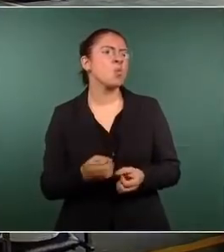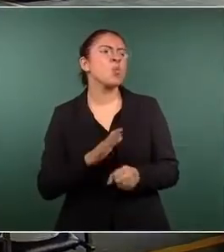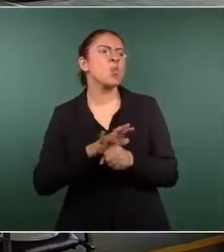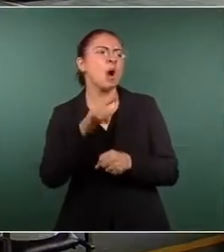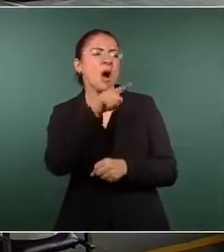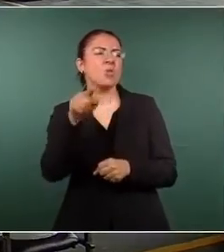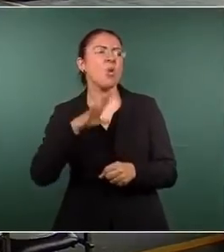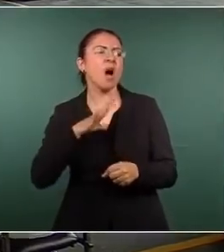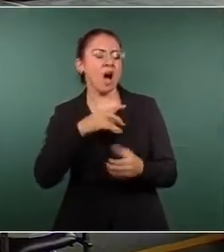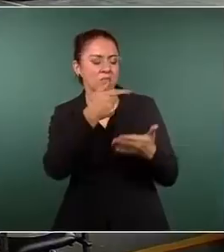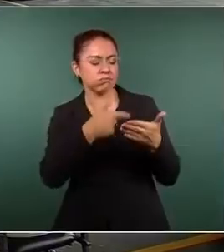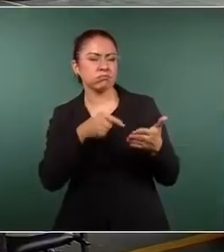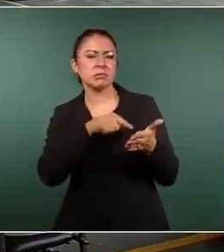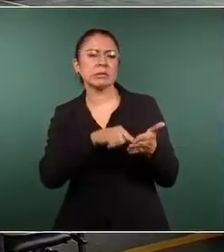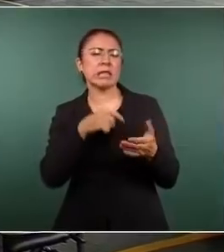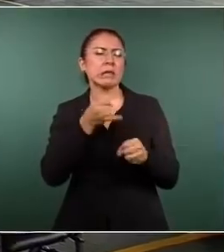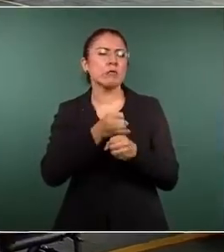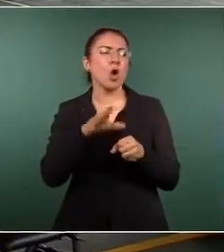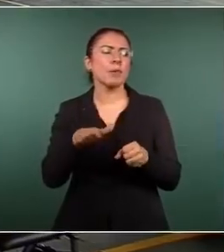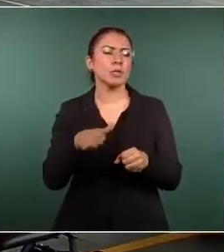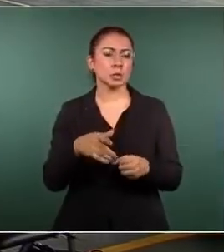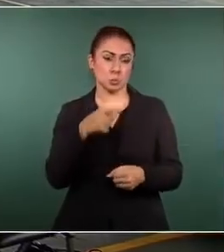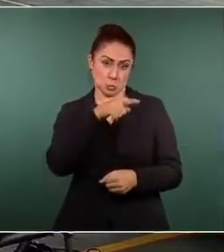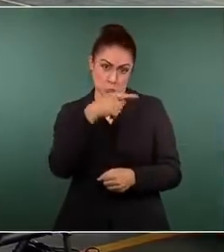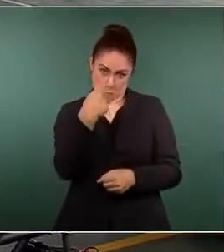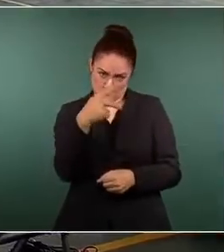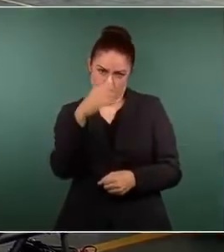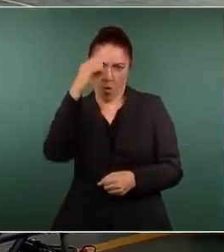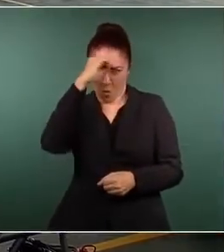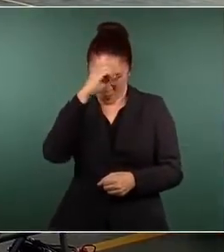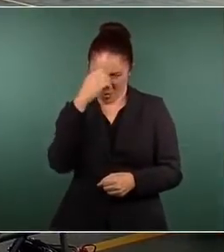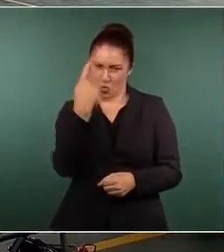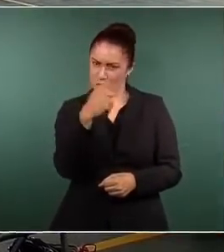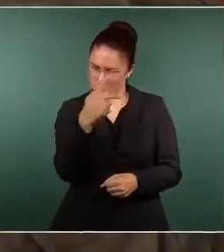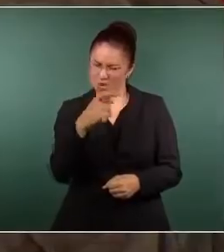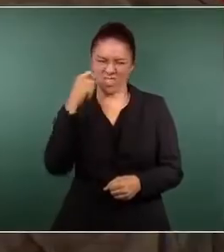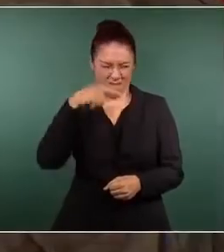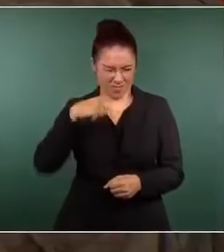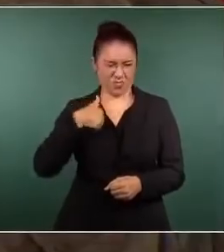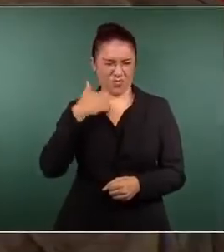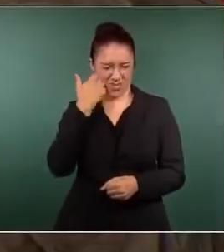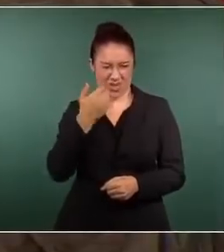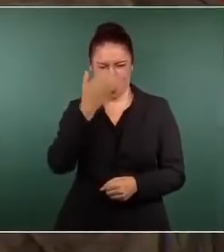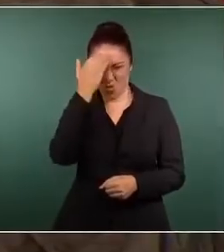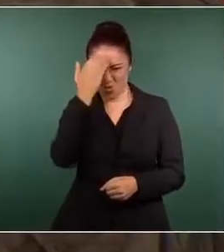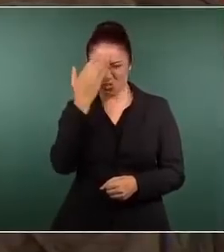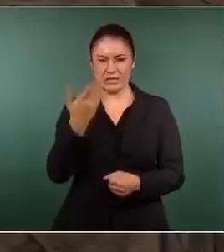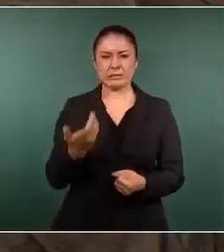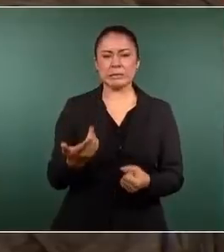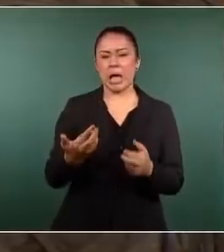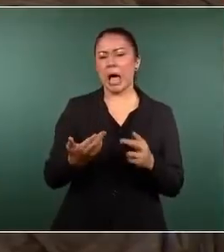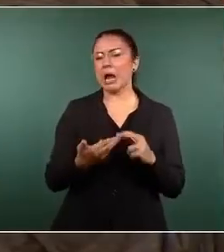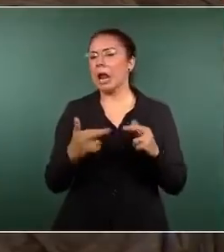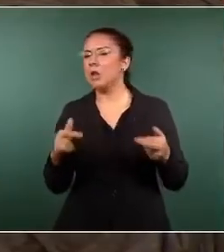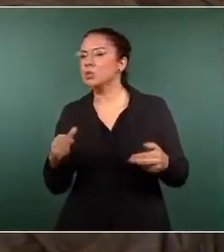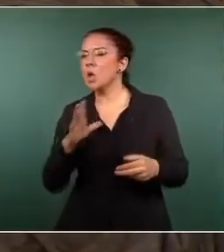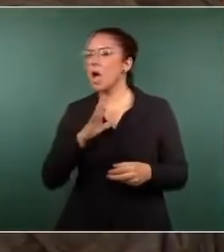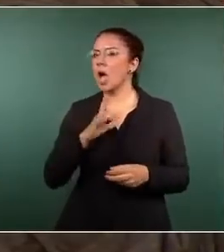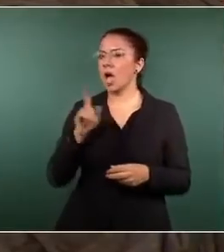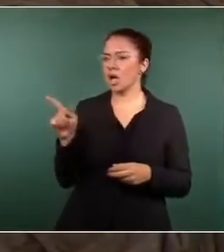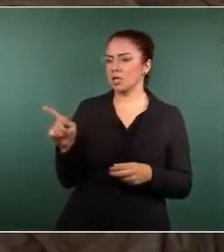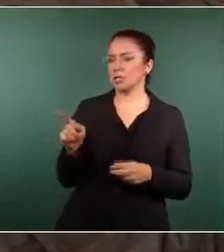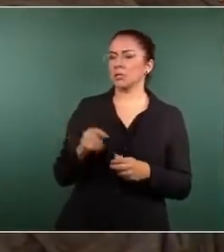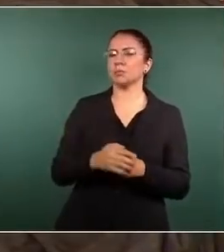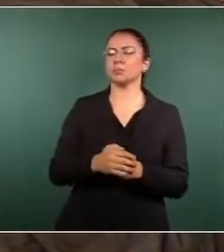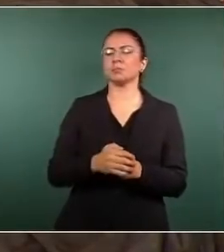conocer su opinión personal sobre esta presunta relación que da a conocer la unidad de